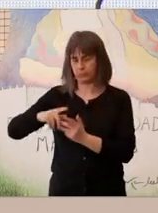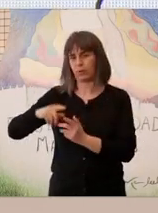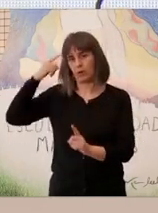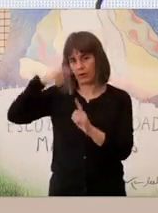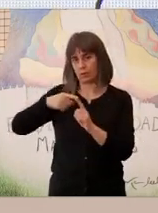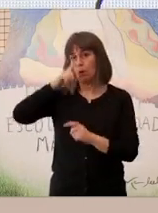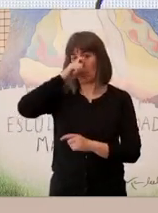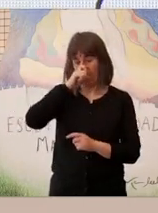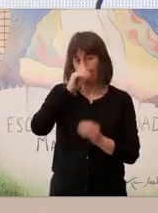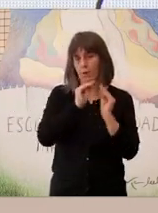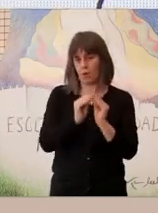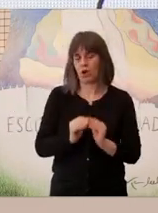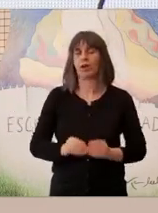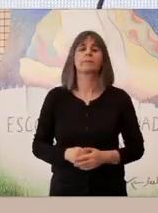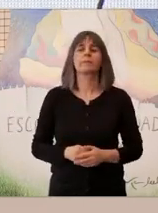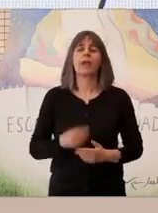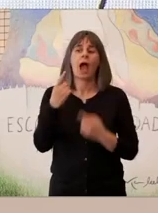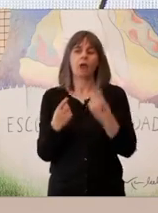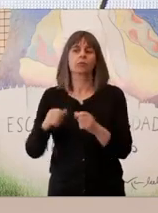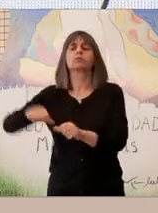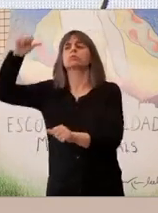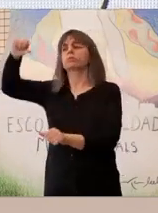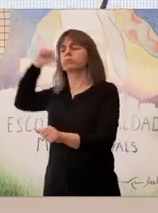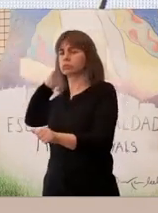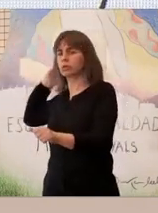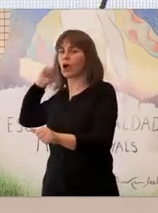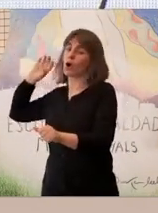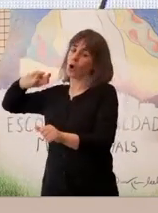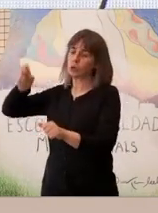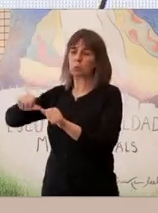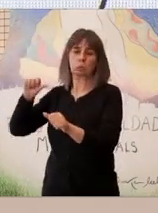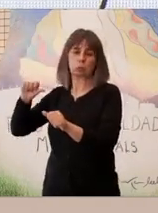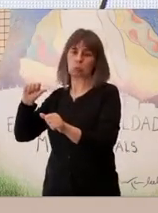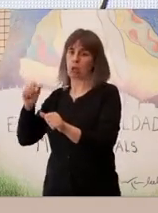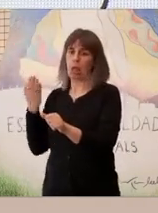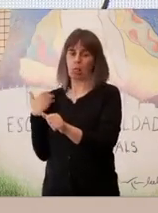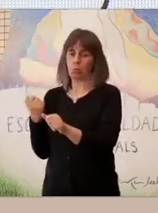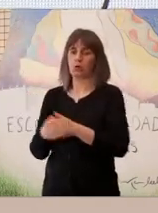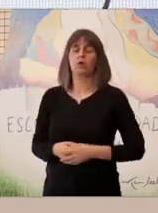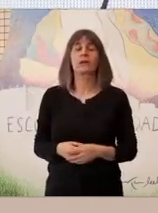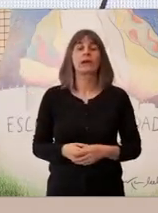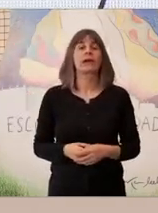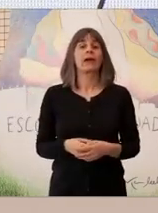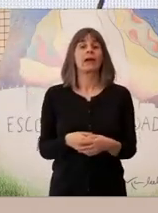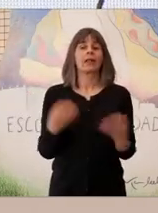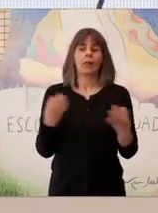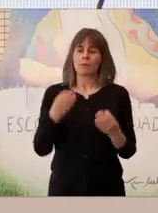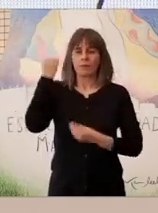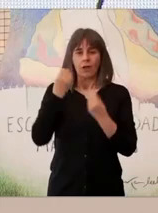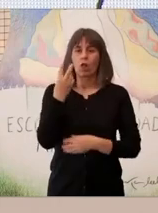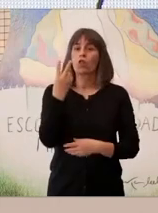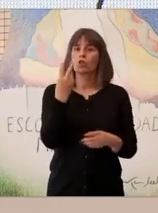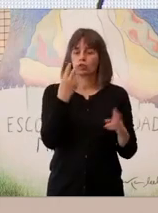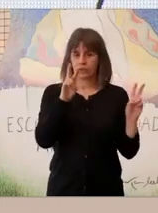y algunos eran antecedentes muy antiguos, otros eran más modernos. En todo caso, yo creo que tendríamos que plantearnos varias cuestiones.